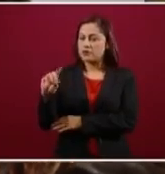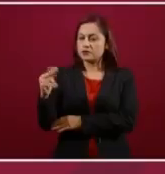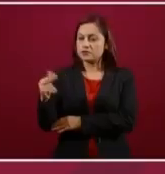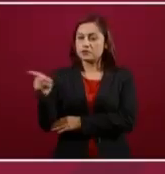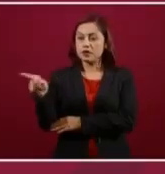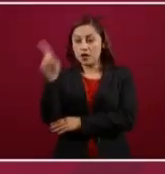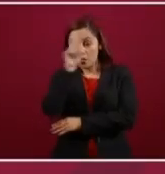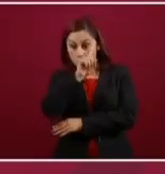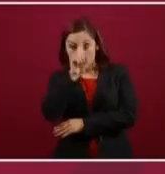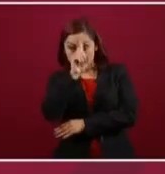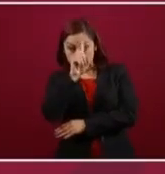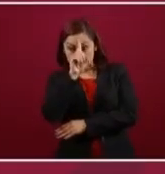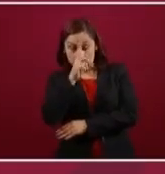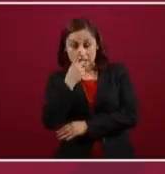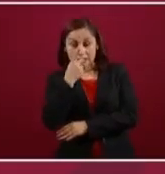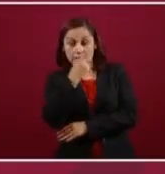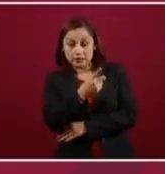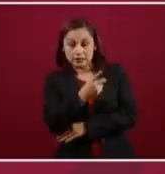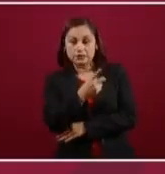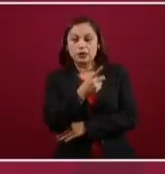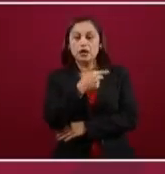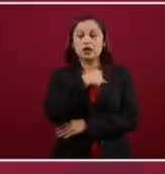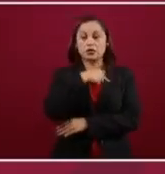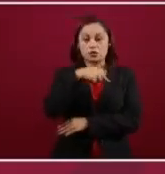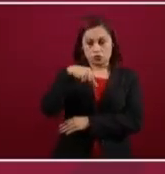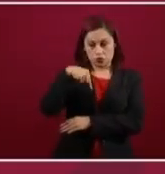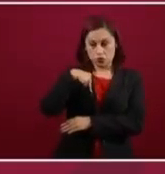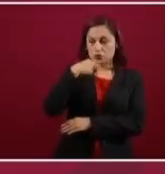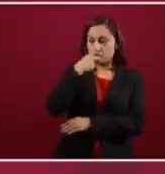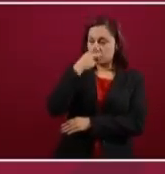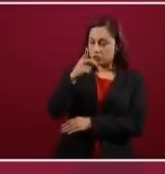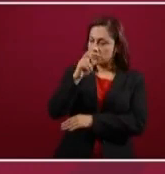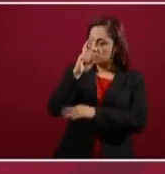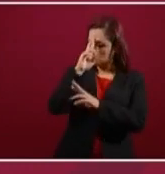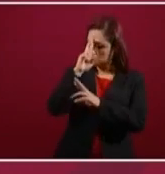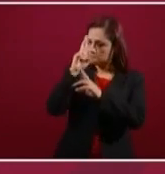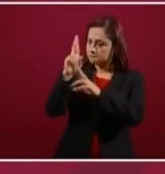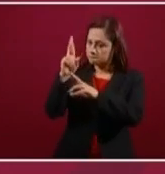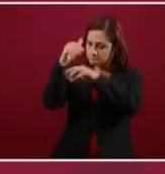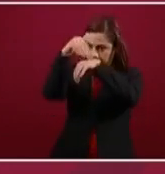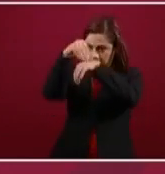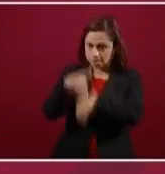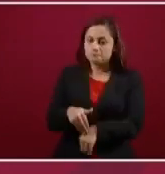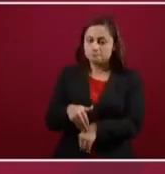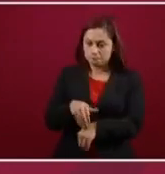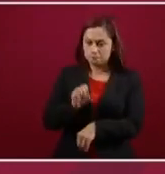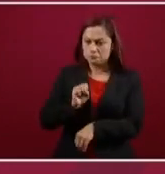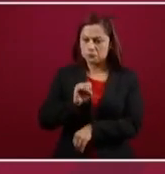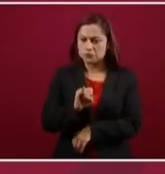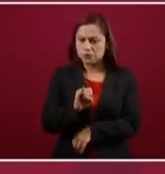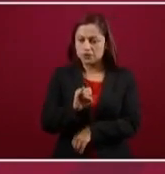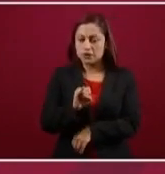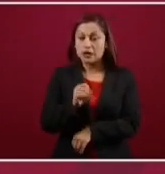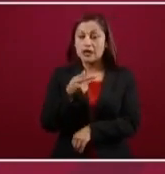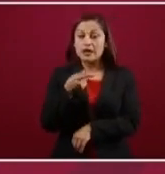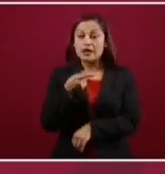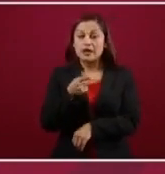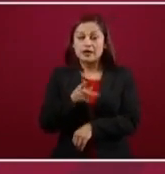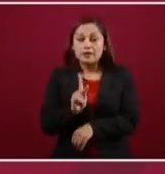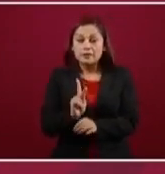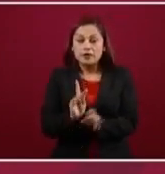Habíamos dicho, vamos a acatar recomendaciones de derechos humanos, pero de repente sale